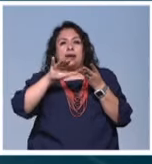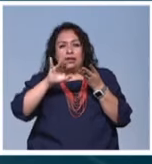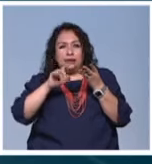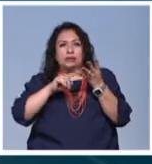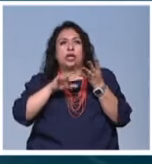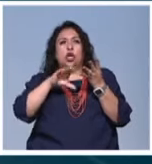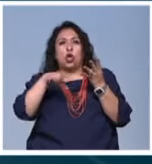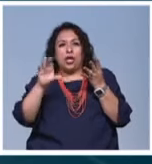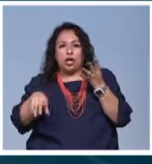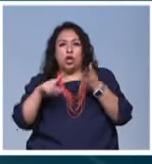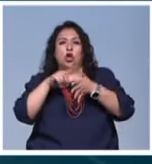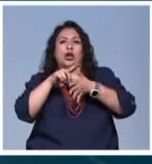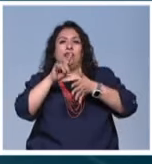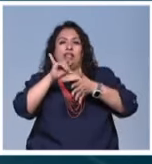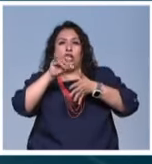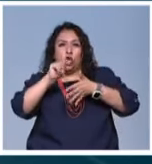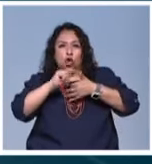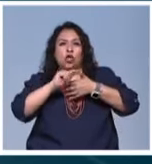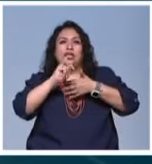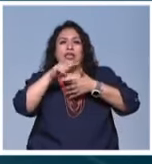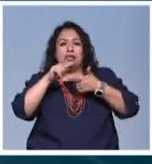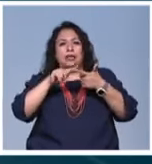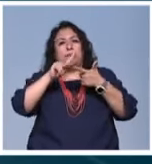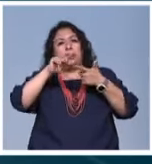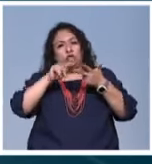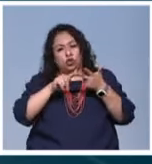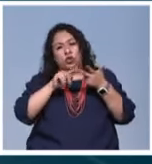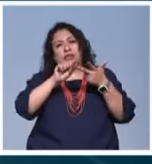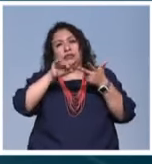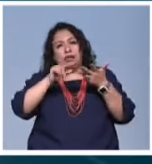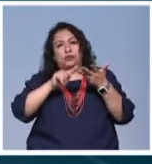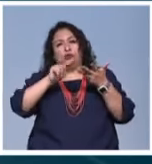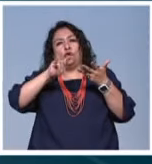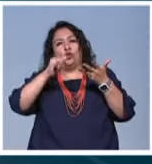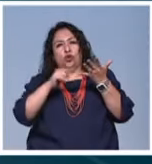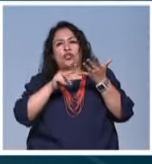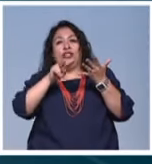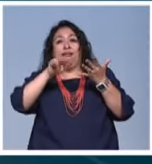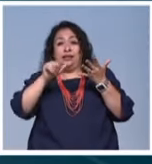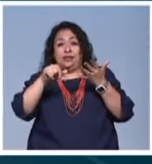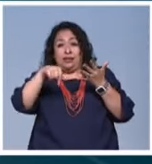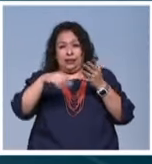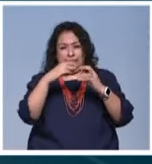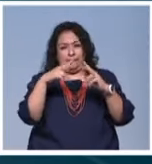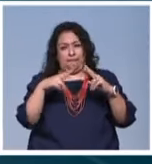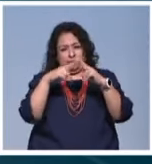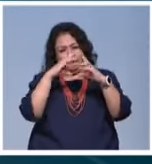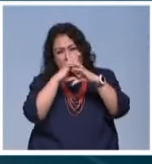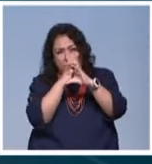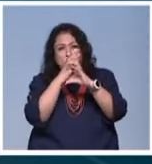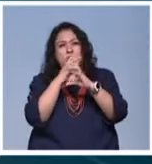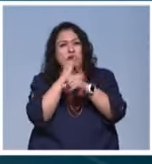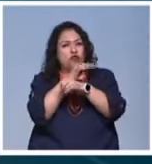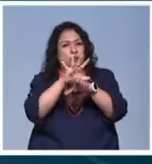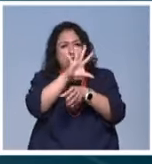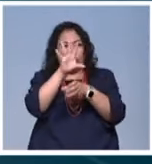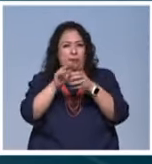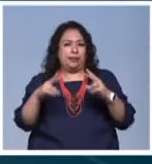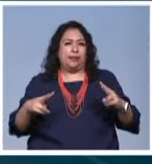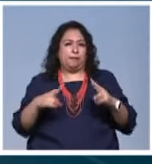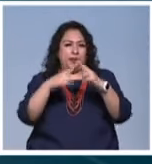deloit Intel Omega Panasonic Samsung Toyota y bisa aquí en periscopio les vamos a tener todos los detalles de